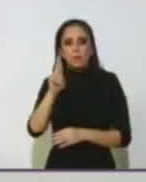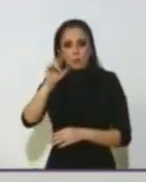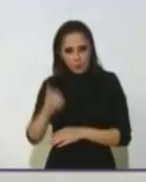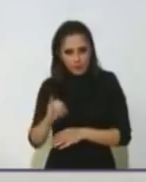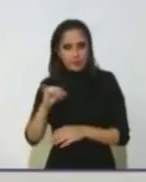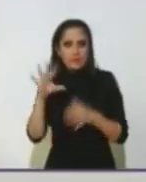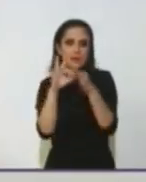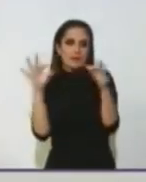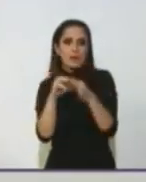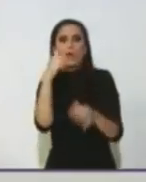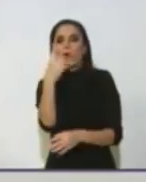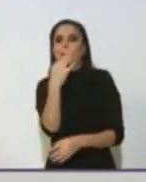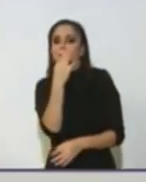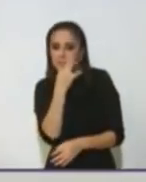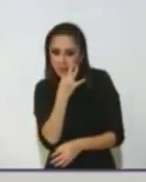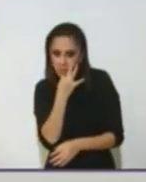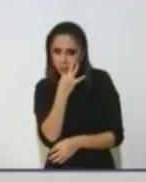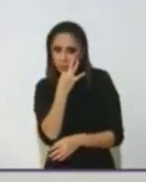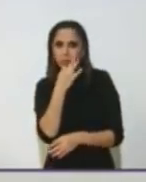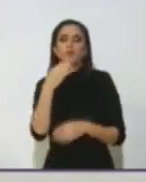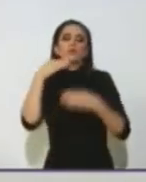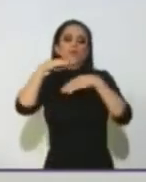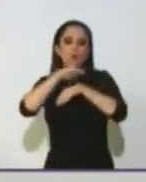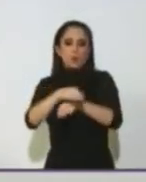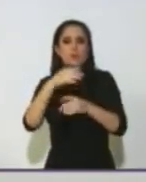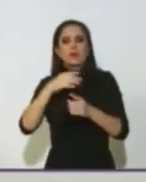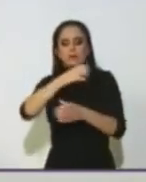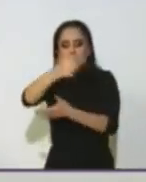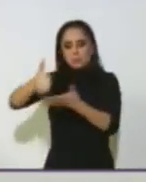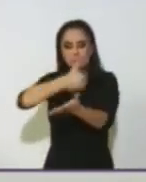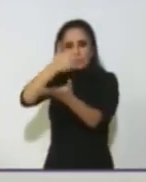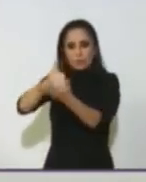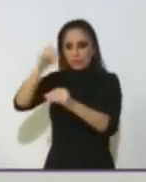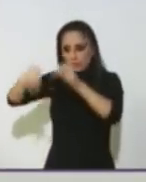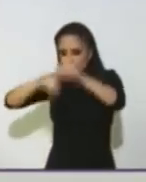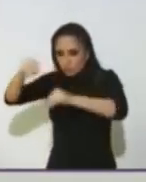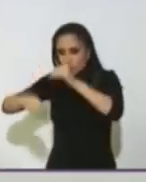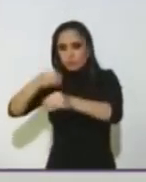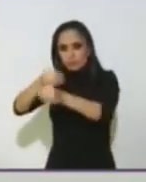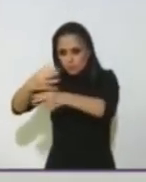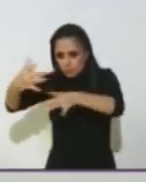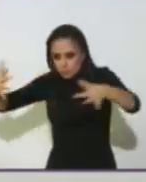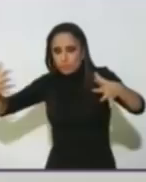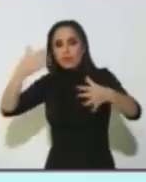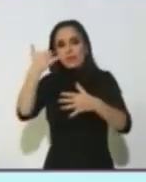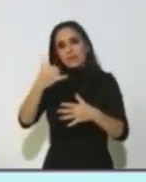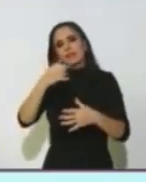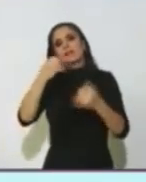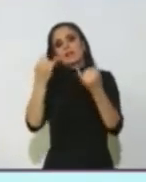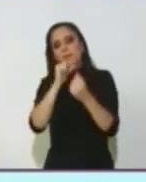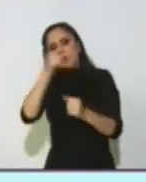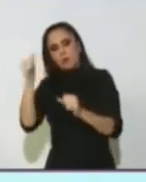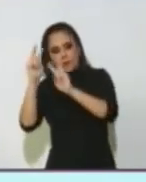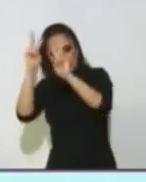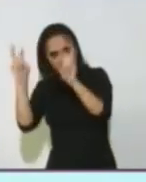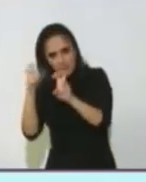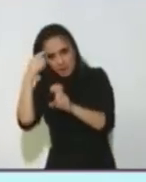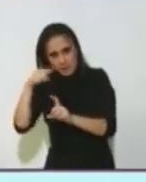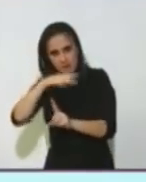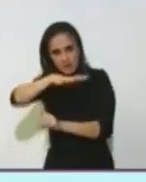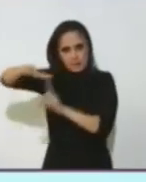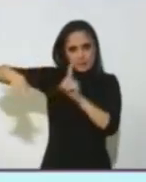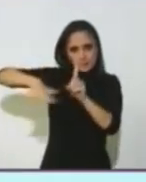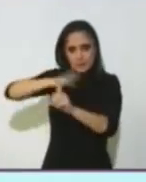presentación un minuto urbanismo y sustentabilidad partido nueva alianza adelante purificación es ese agua es un problema